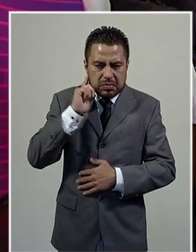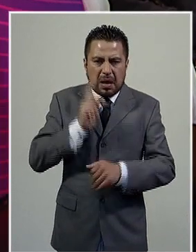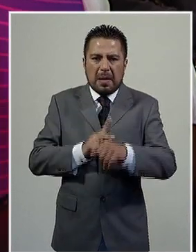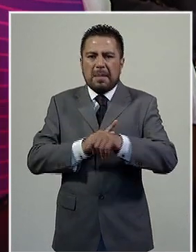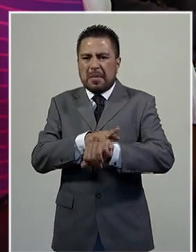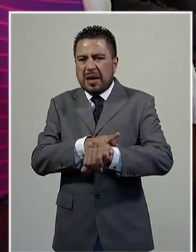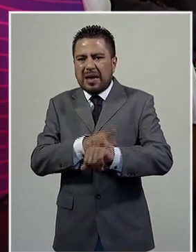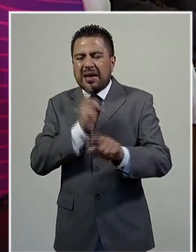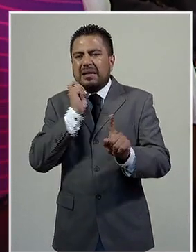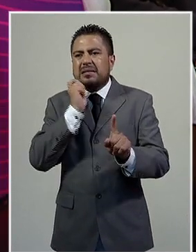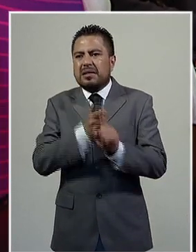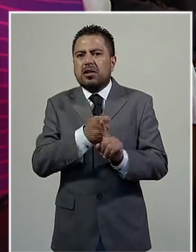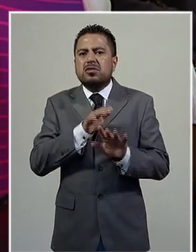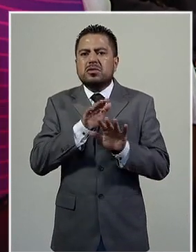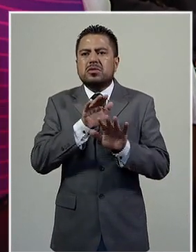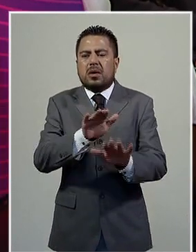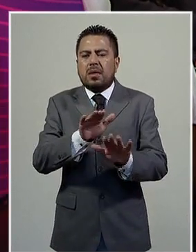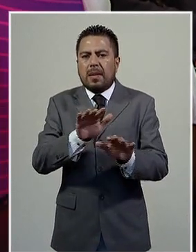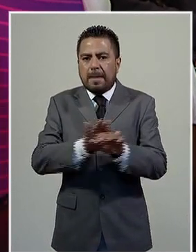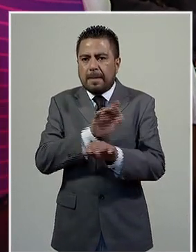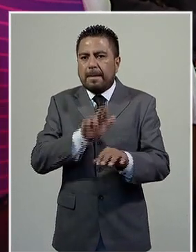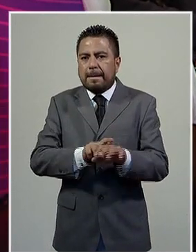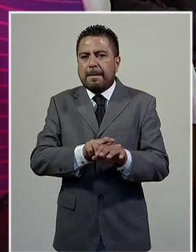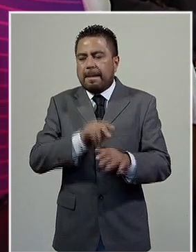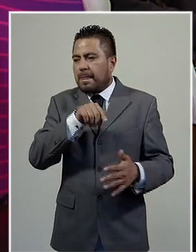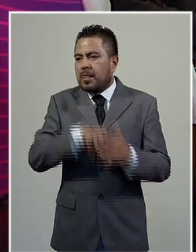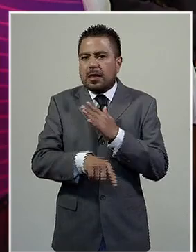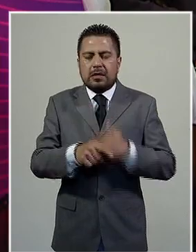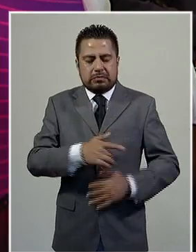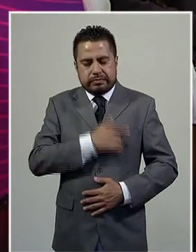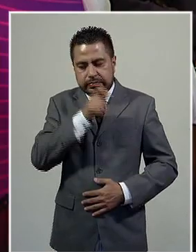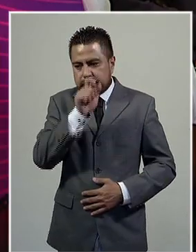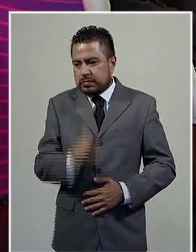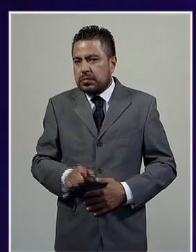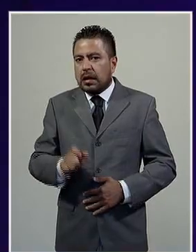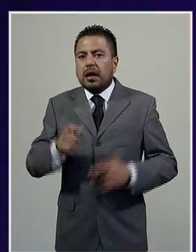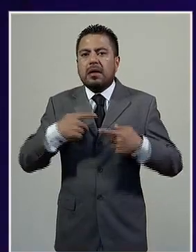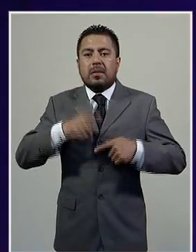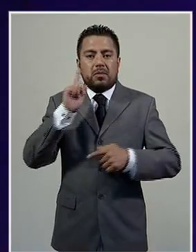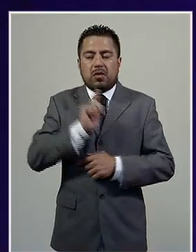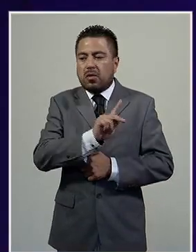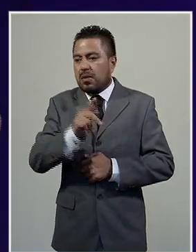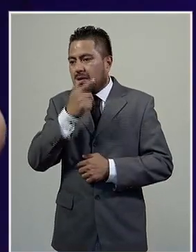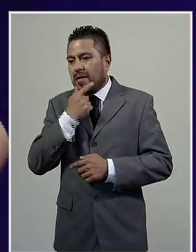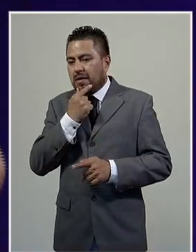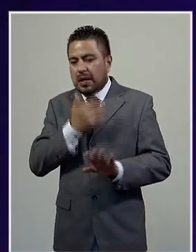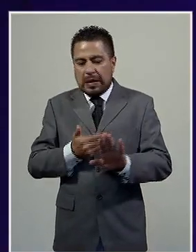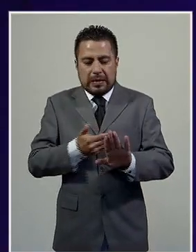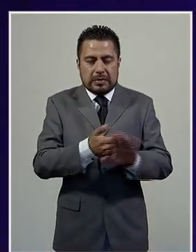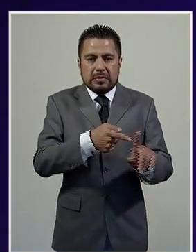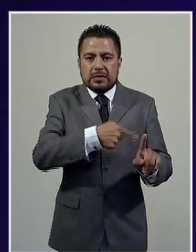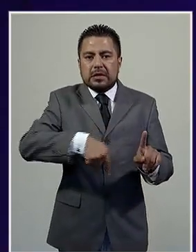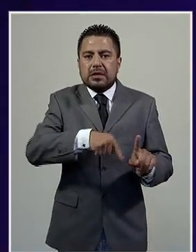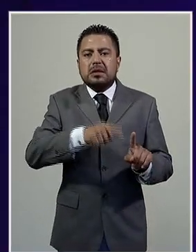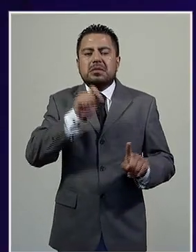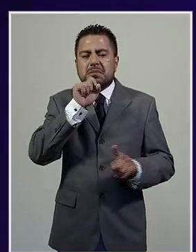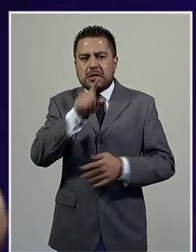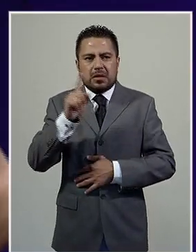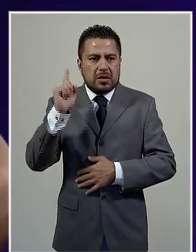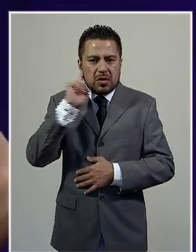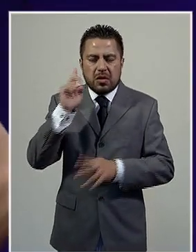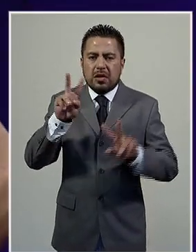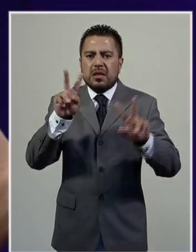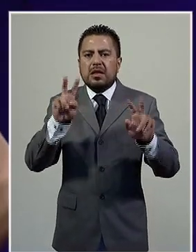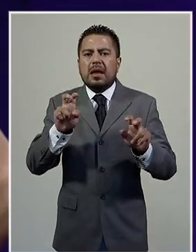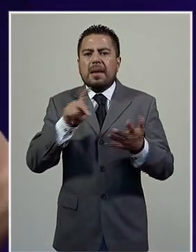piel, sobre una mayor carga en la apariencia física hacia las mujeres que hacia los hombres, y también te he escuchado sobre el